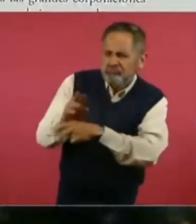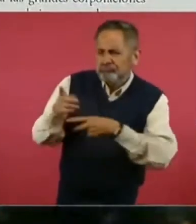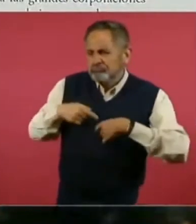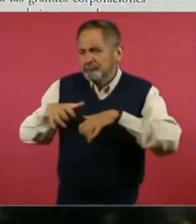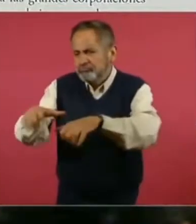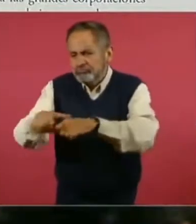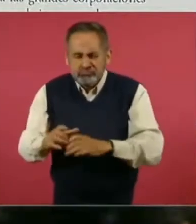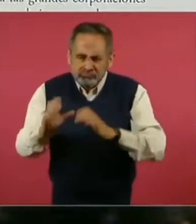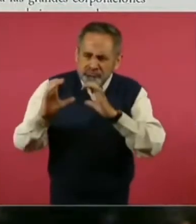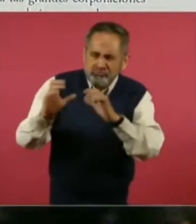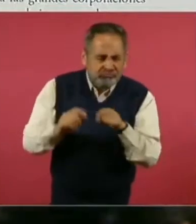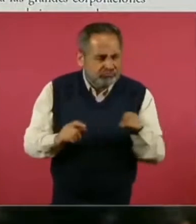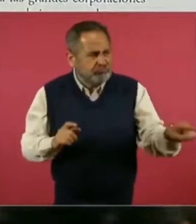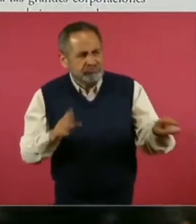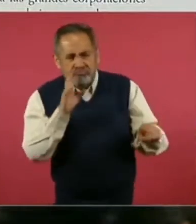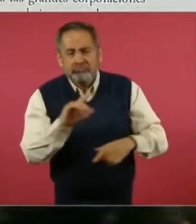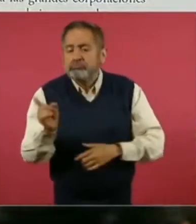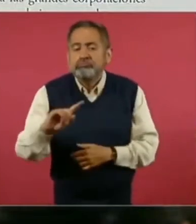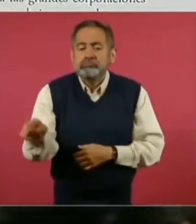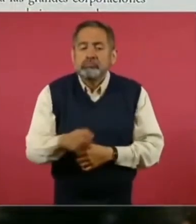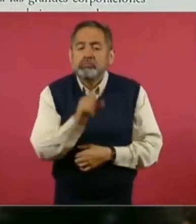Nada, apoyaron